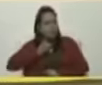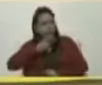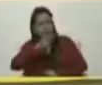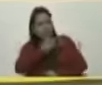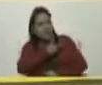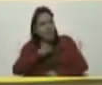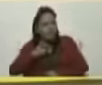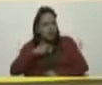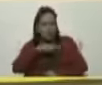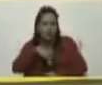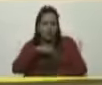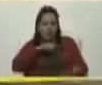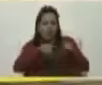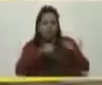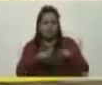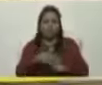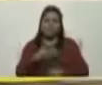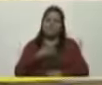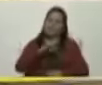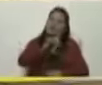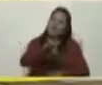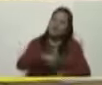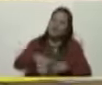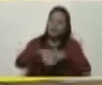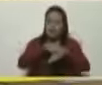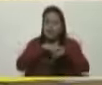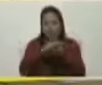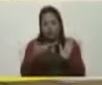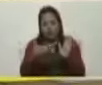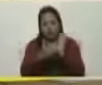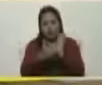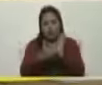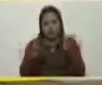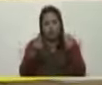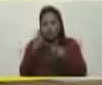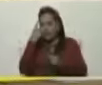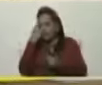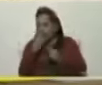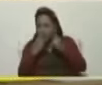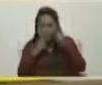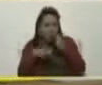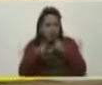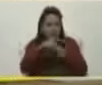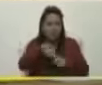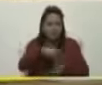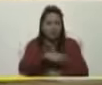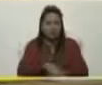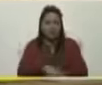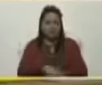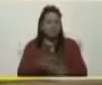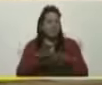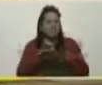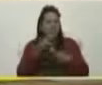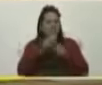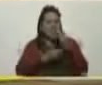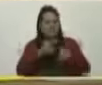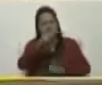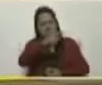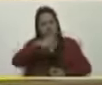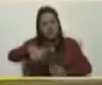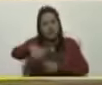ahí lo coordinamos. Mira, una pregunta, vale, perdona que interrumpa aquí. Estamos muy serios. Zamora. ¿Qué hacen ustedes allá en el